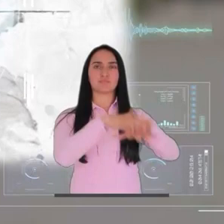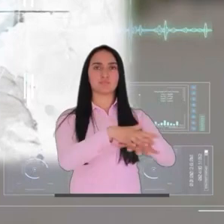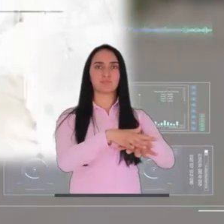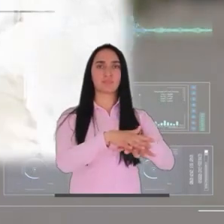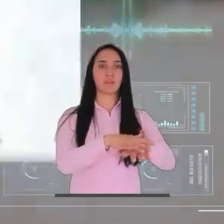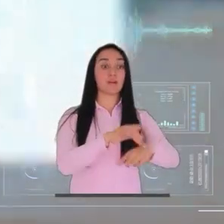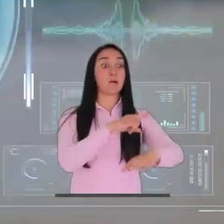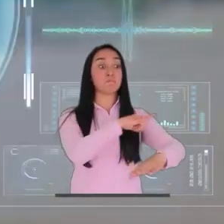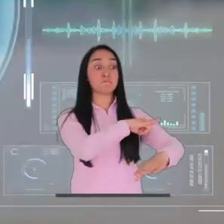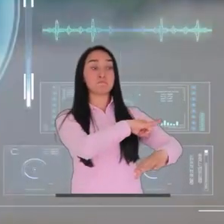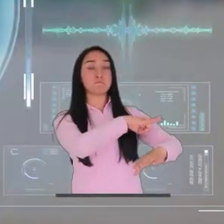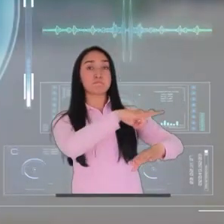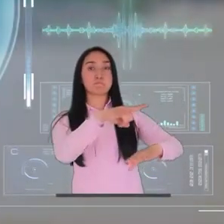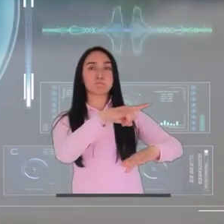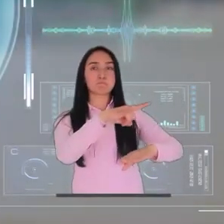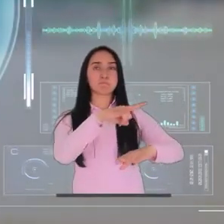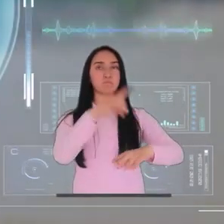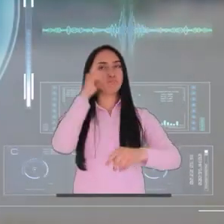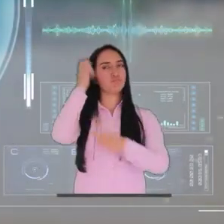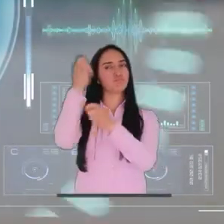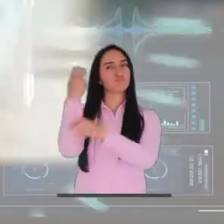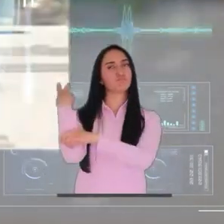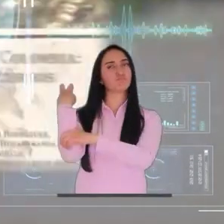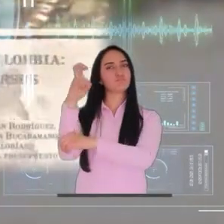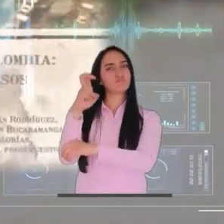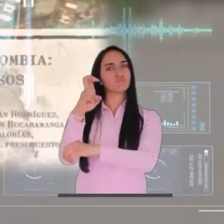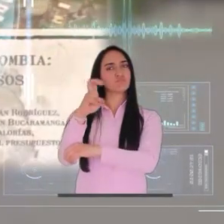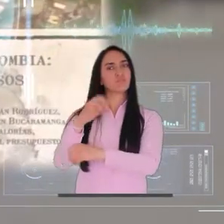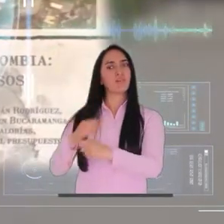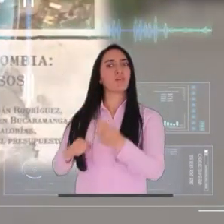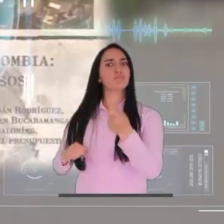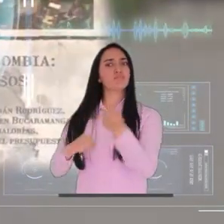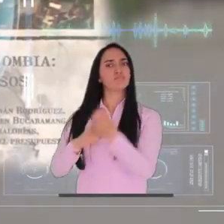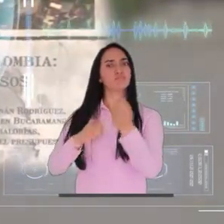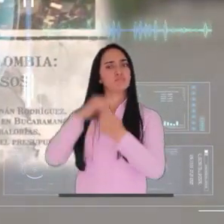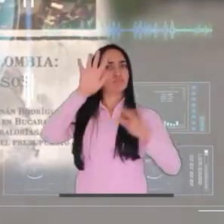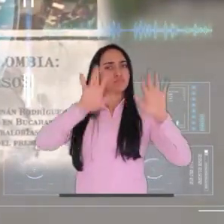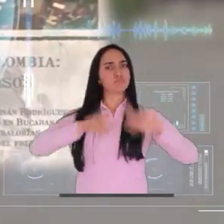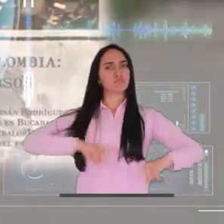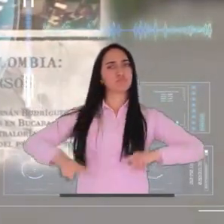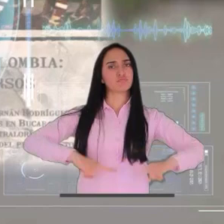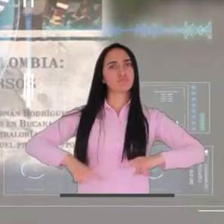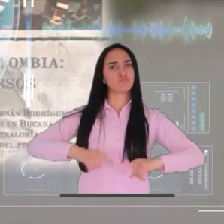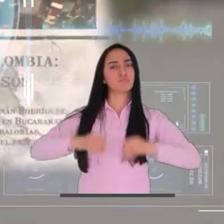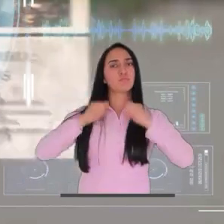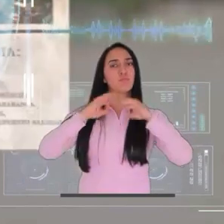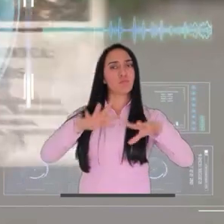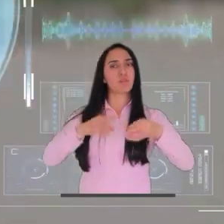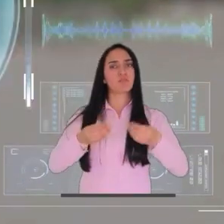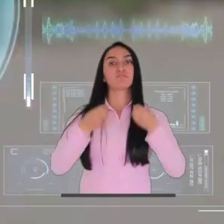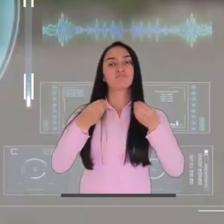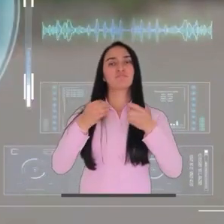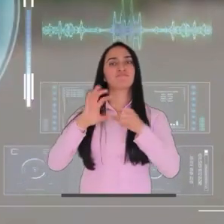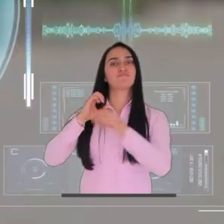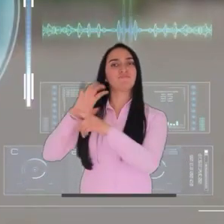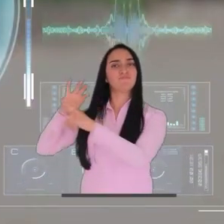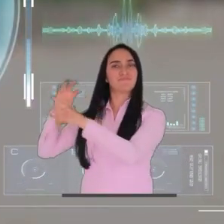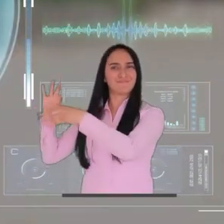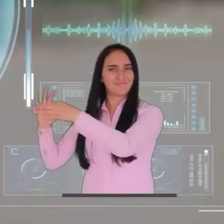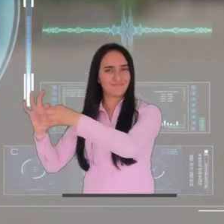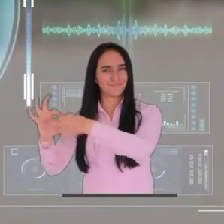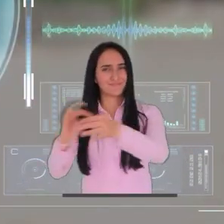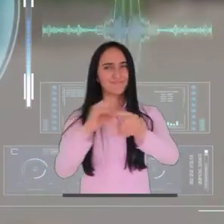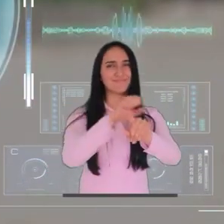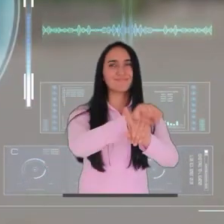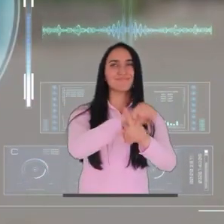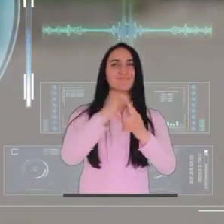humano y la generación de sinergias interinstitucionales, la auditoría hace del control fiscal un factor que promueve la transparencia de la gestión pública